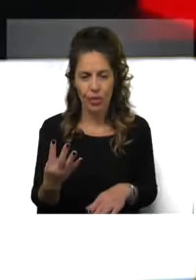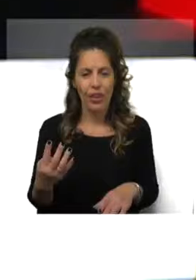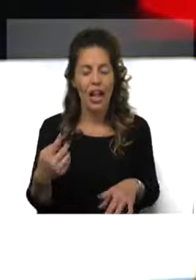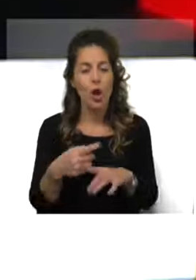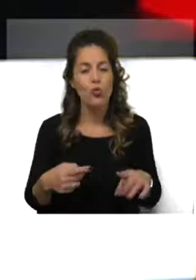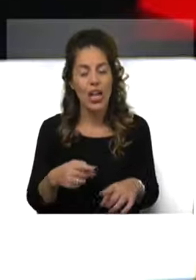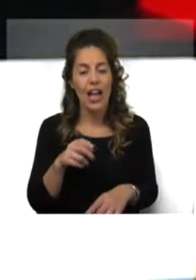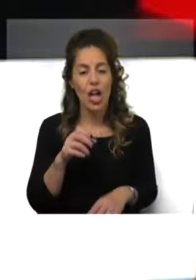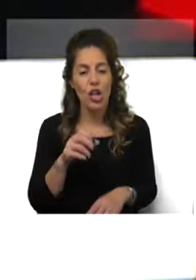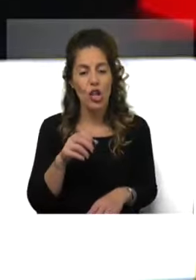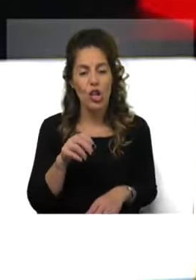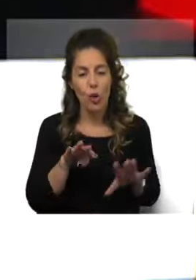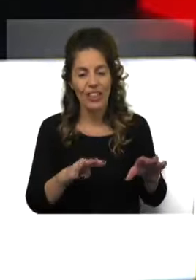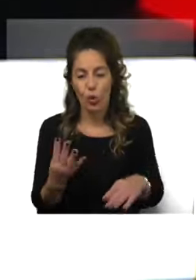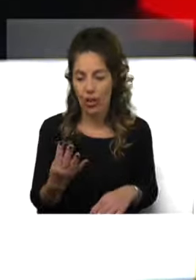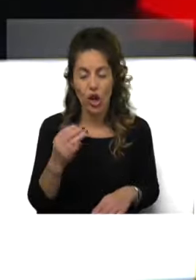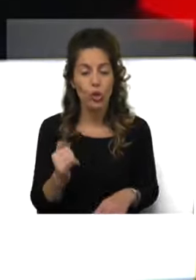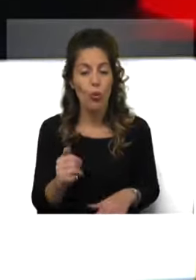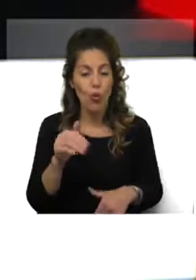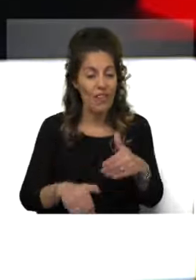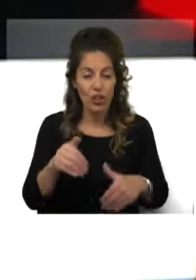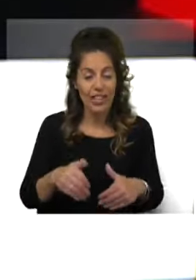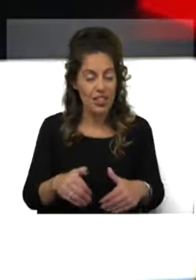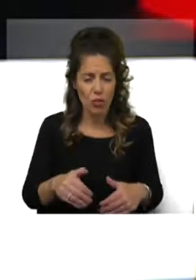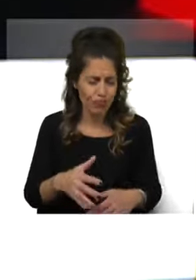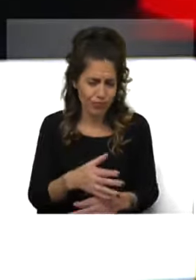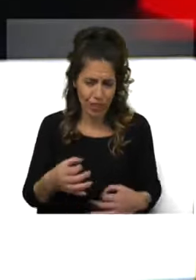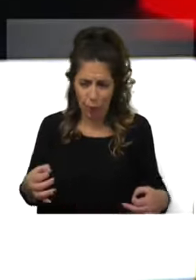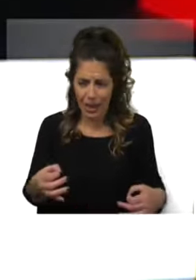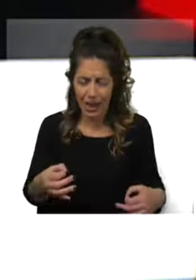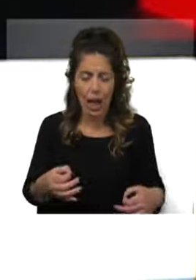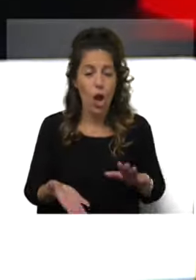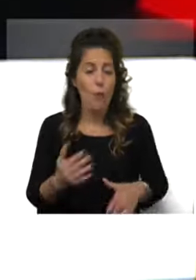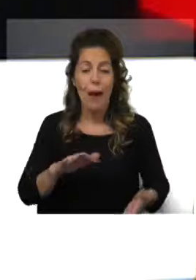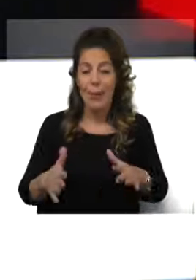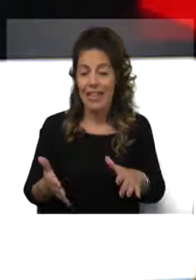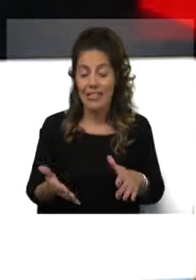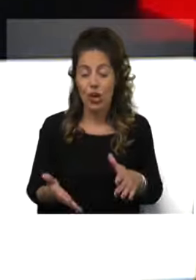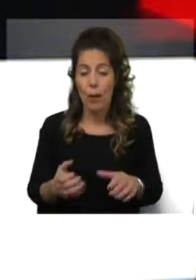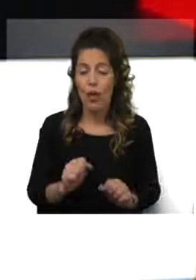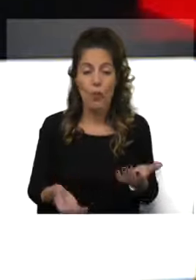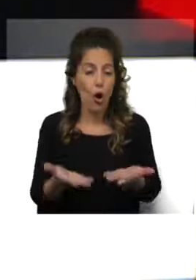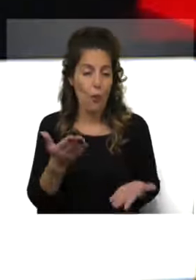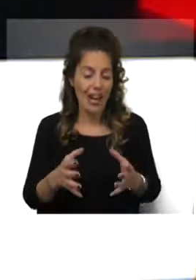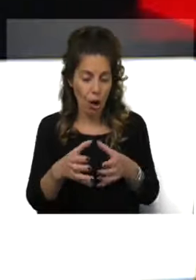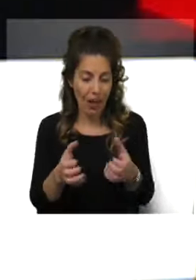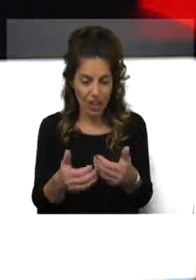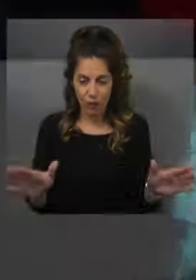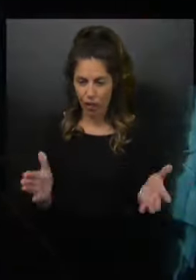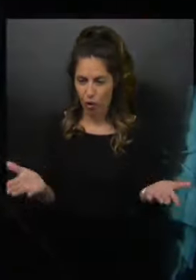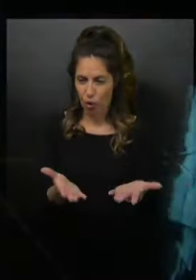votación fenomenal es decir lo más parecido a lo que podemos comparar con Cabildo ahora